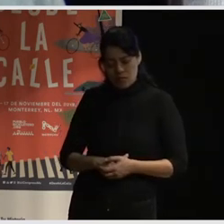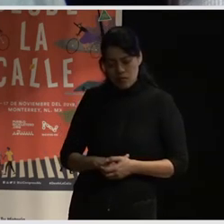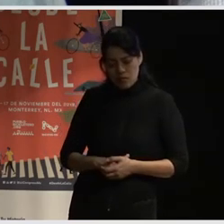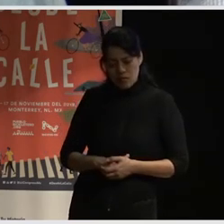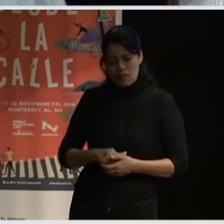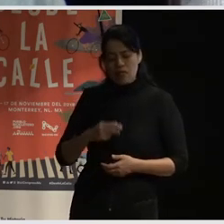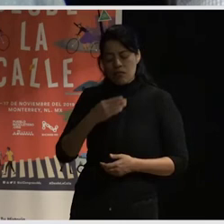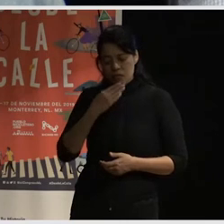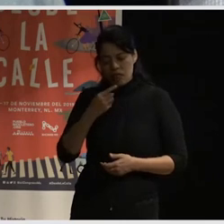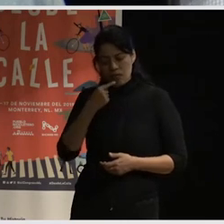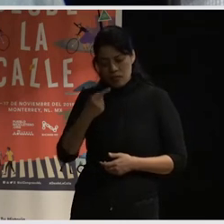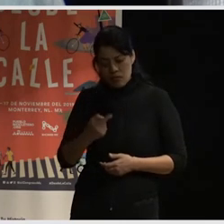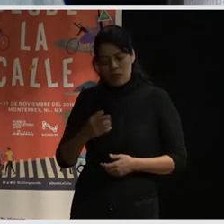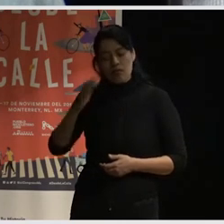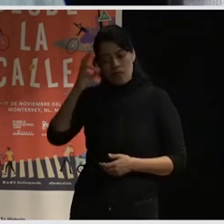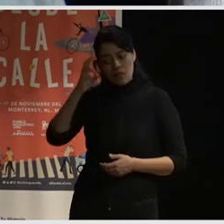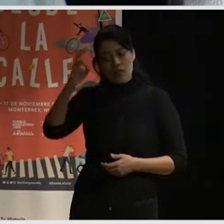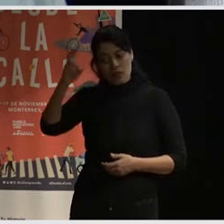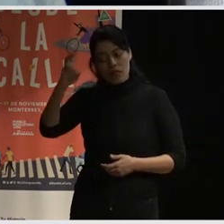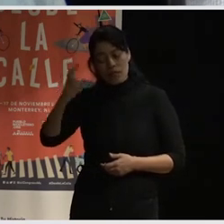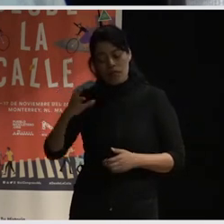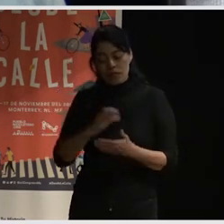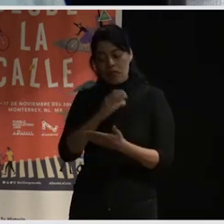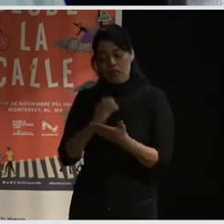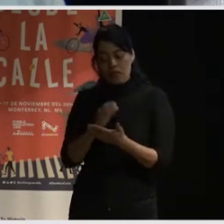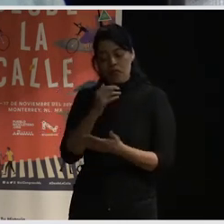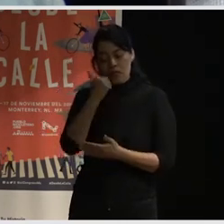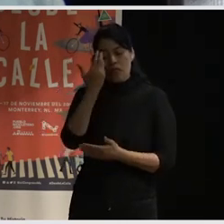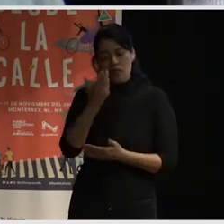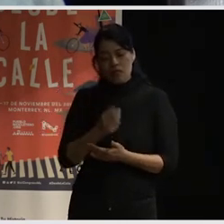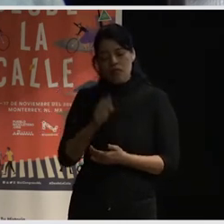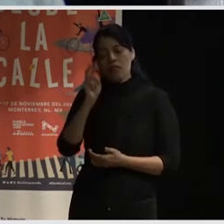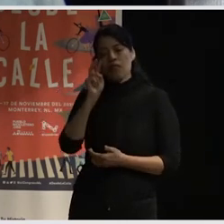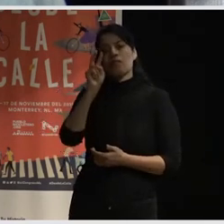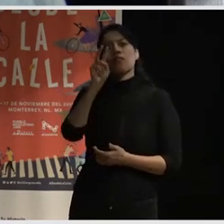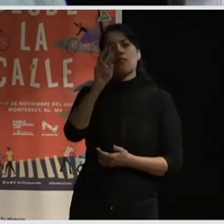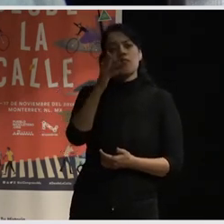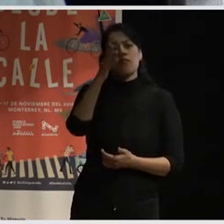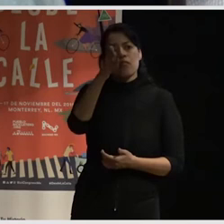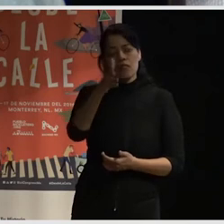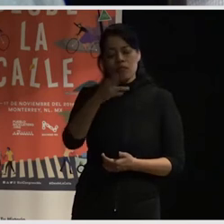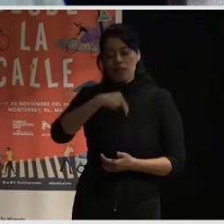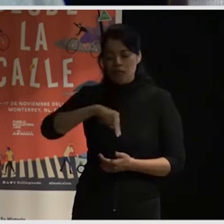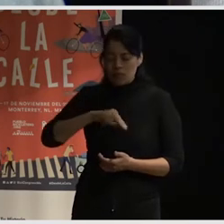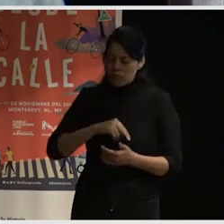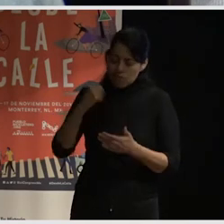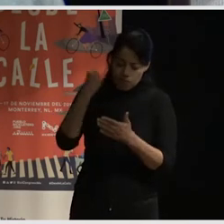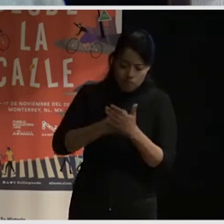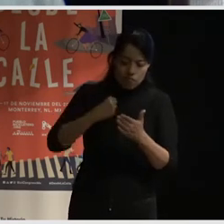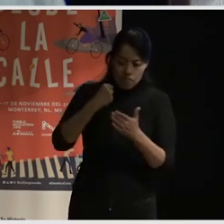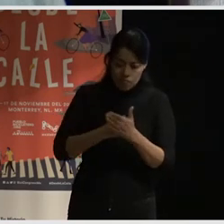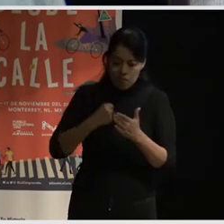bien dicho hay que soñar la ciudad que queremos hay que visualizar nosotros estamos insistiendo mucho en